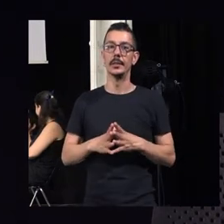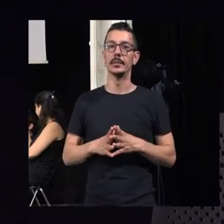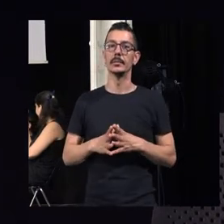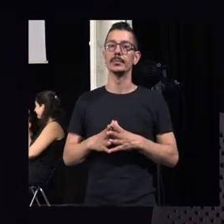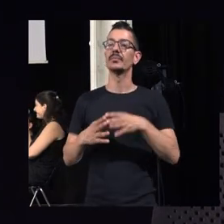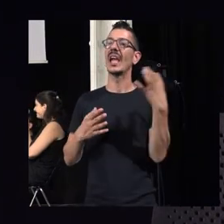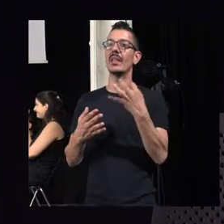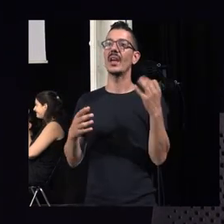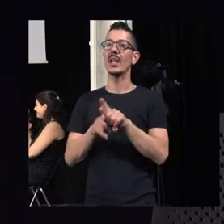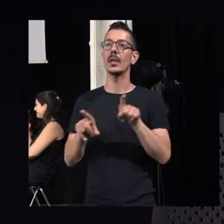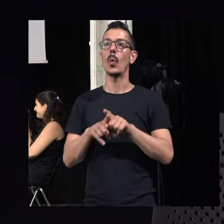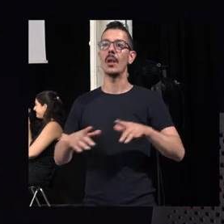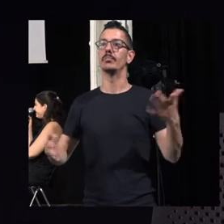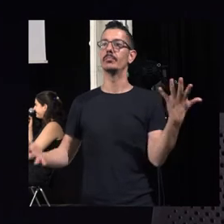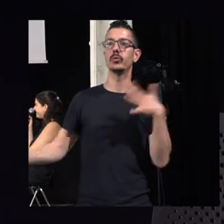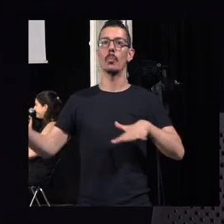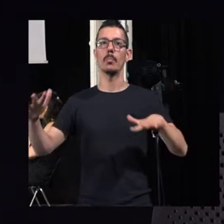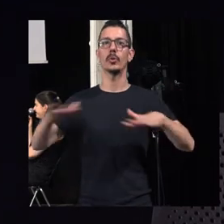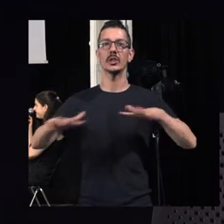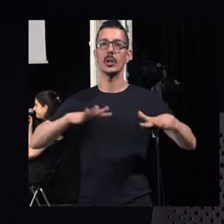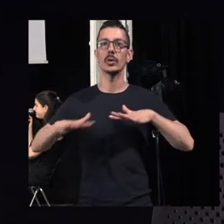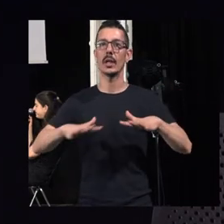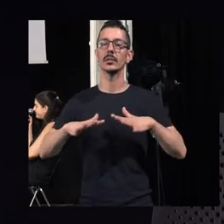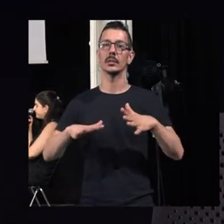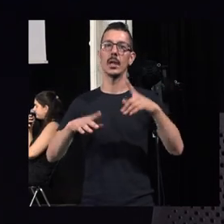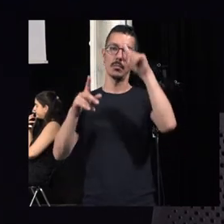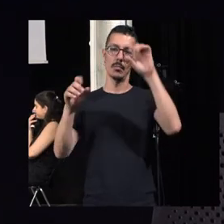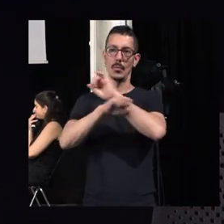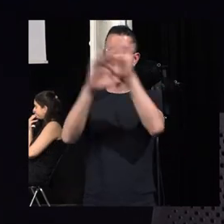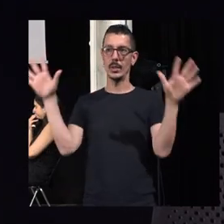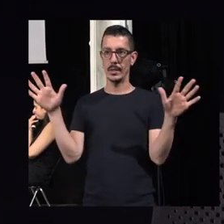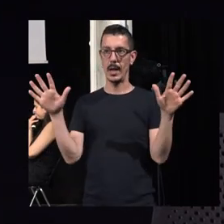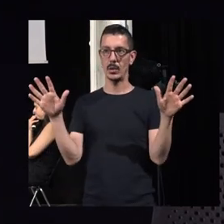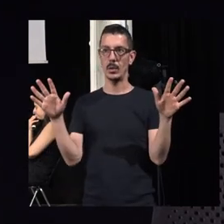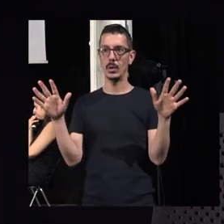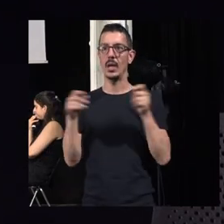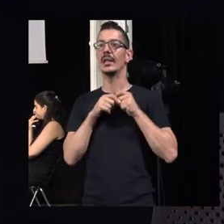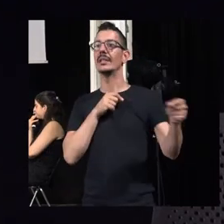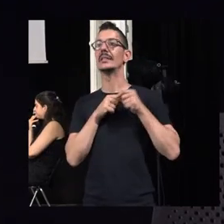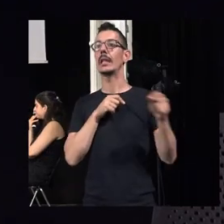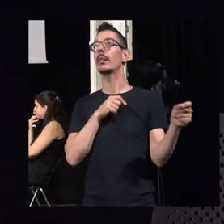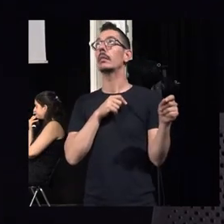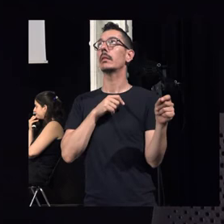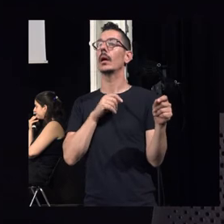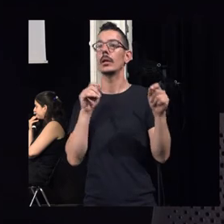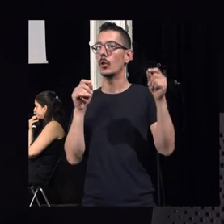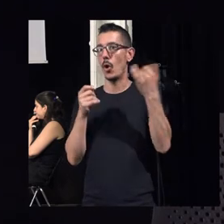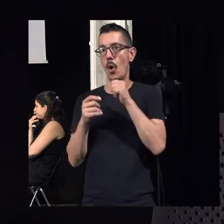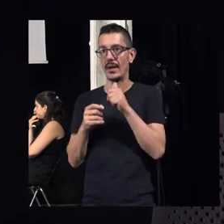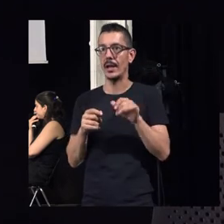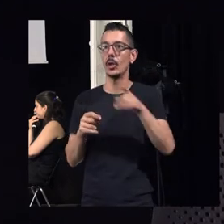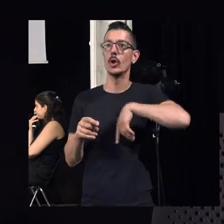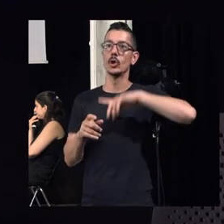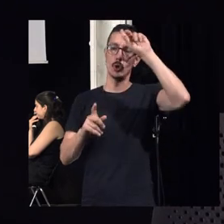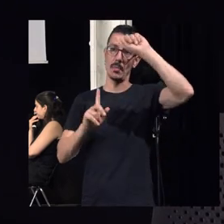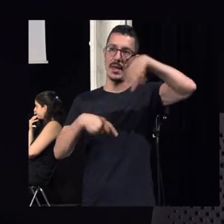que posicionarse. Aquí la equidistancia no vale. No nos vale y no nos podemos llamar queer si dejamos atrás a